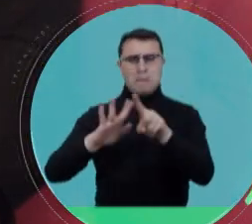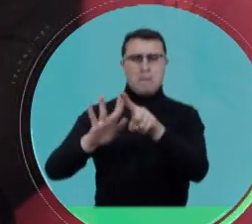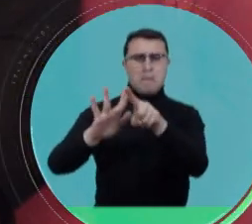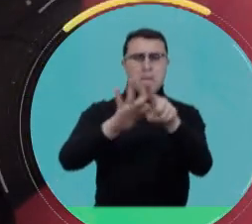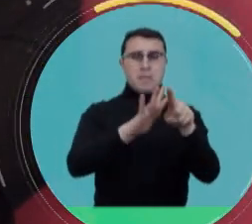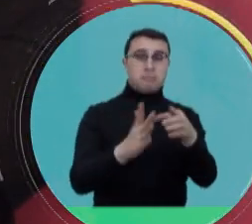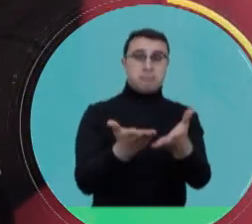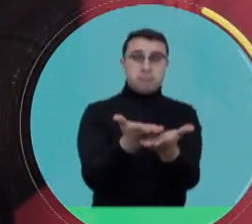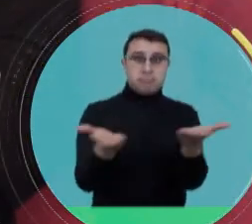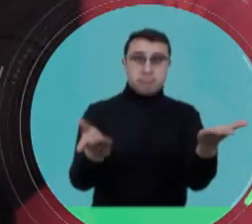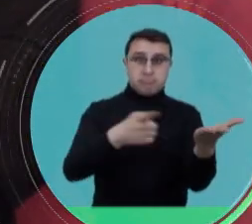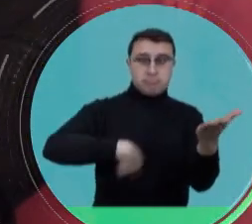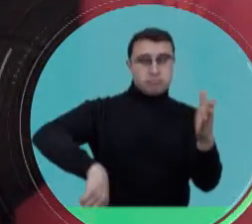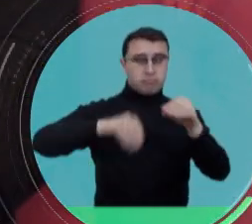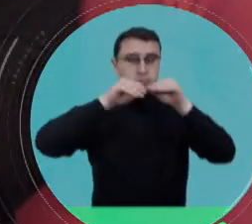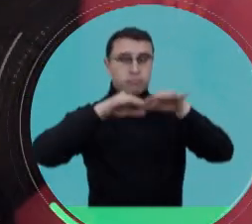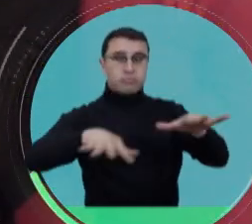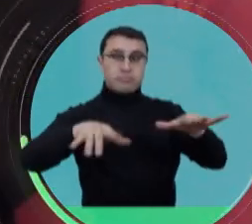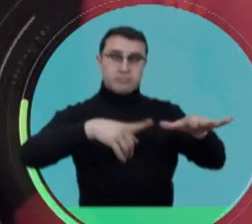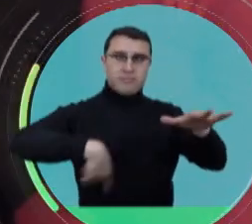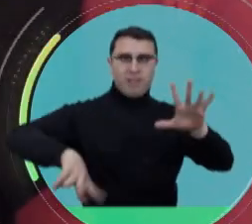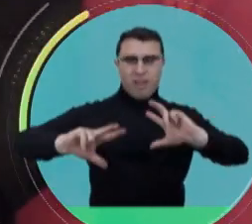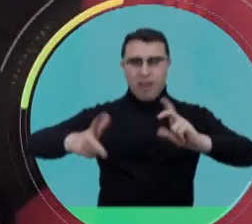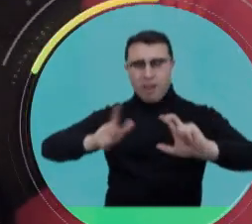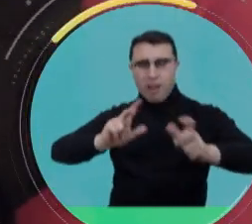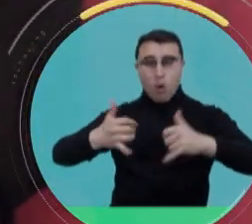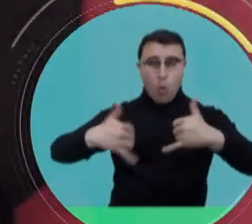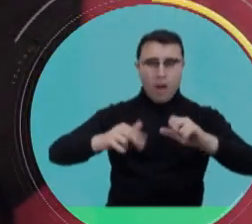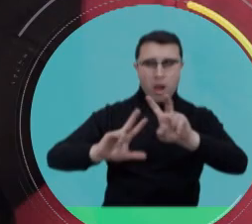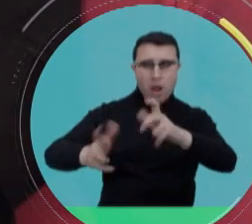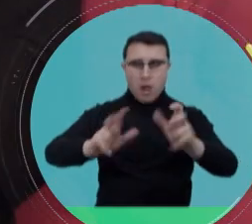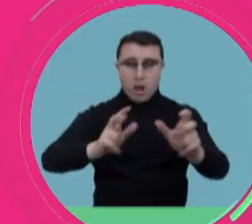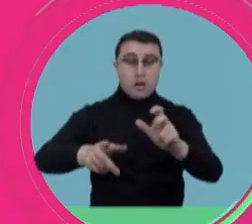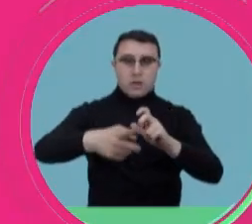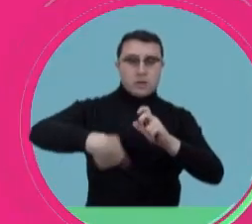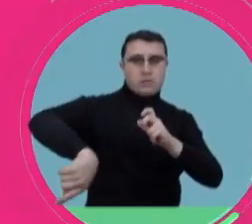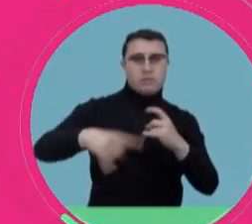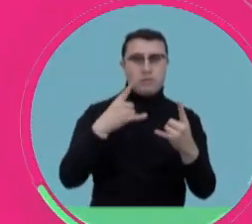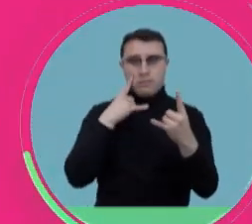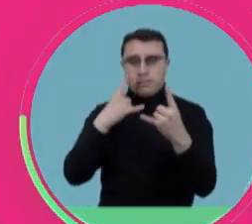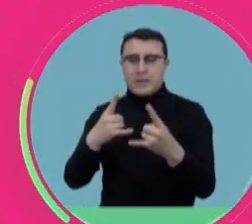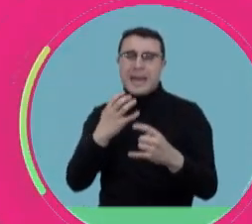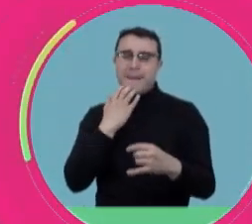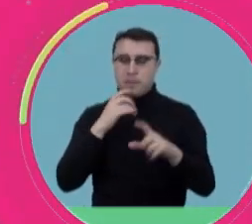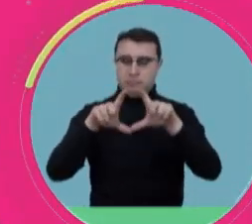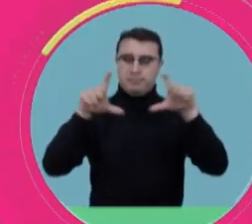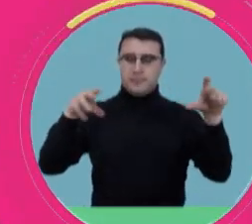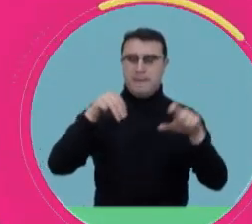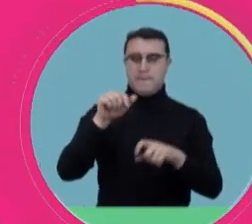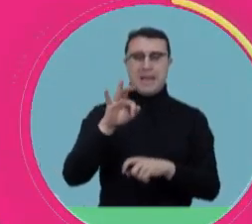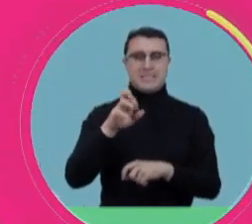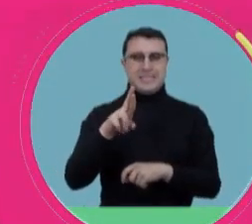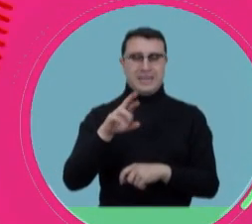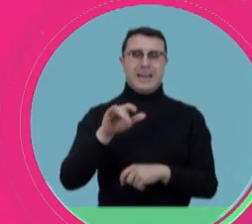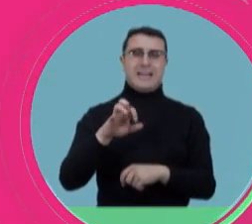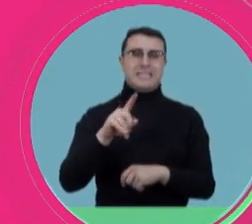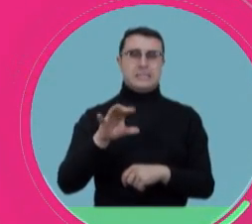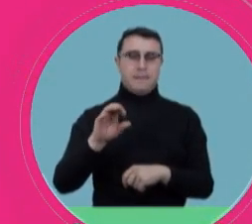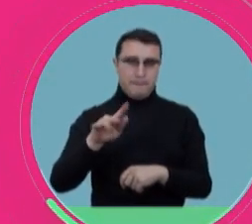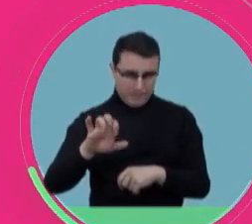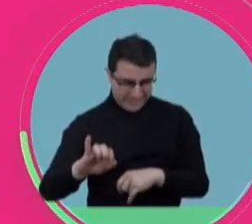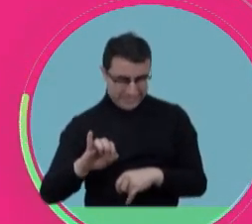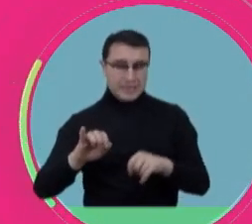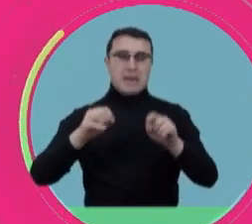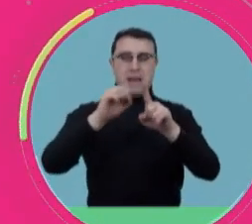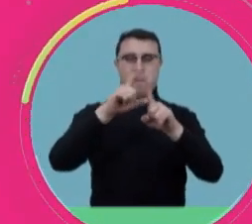implementando eh temas por lo que se interesa nuestro nuestro público que son los videojuegos estamos eh hablando del Master crispy